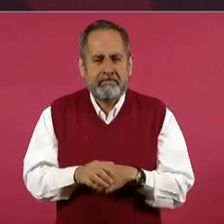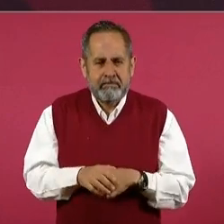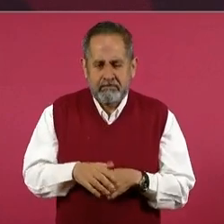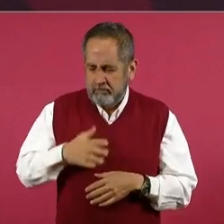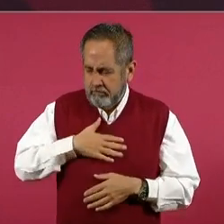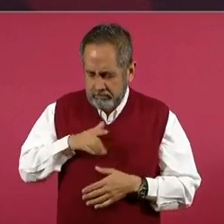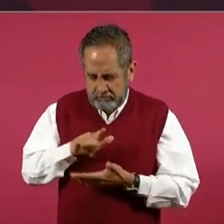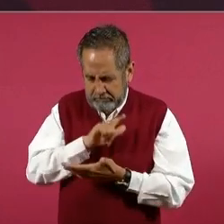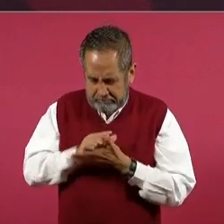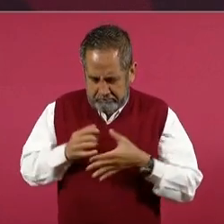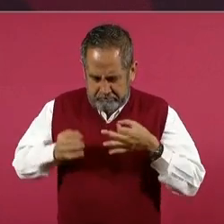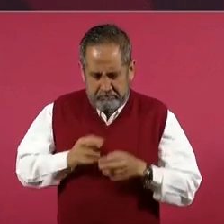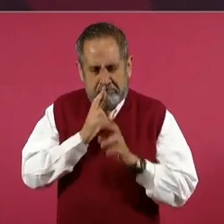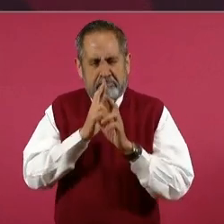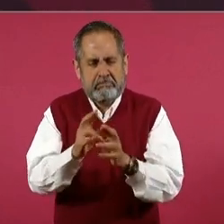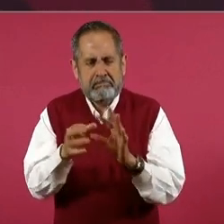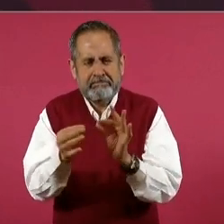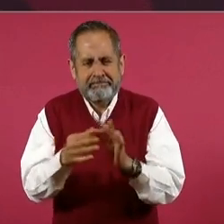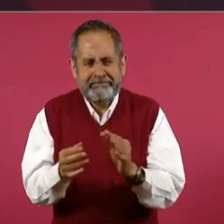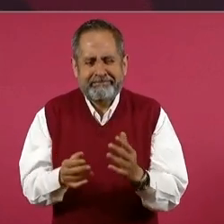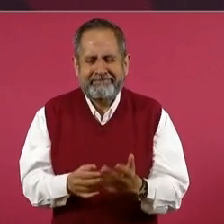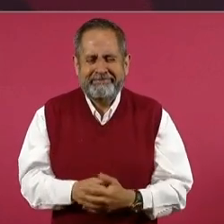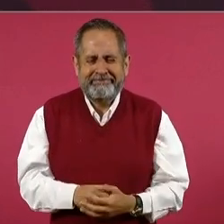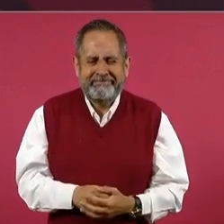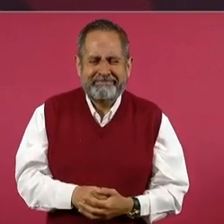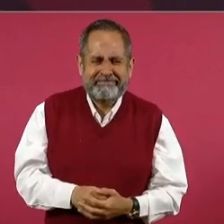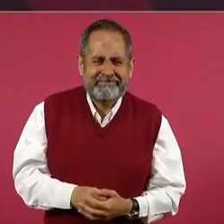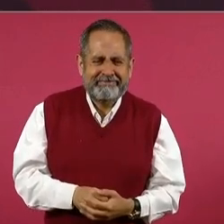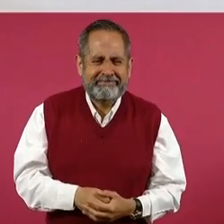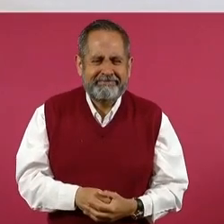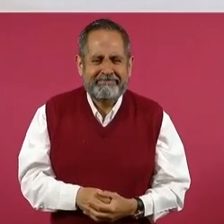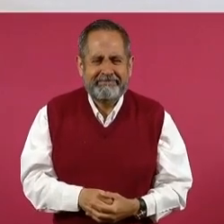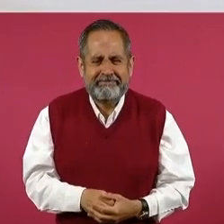jurídica, pero eso